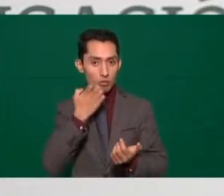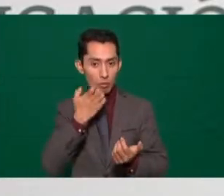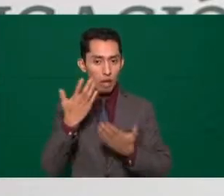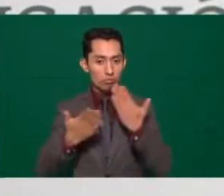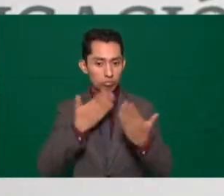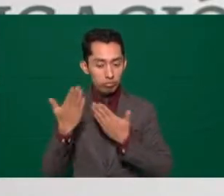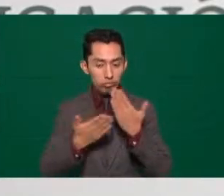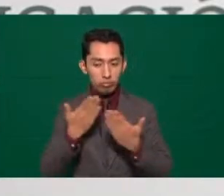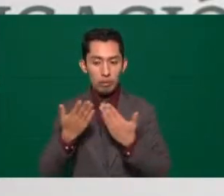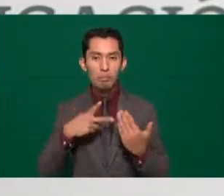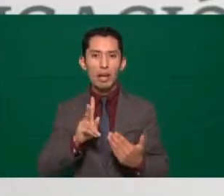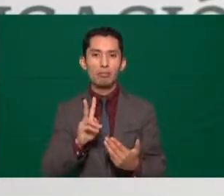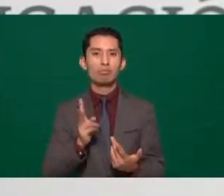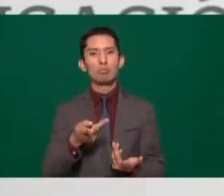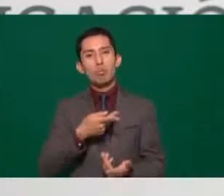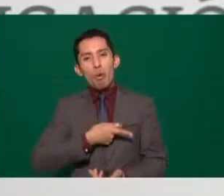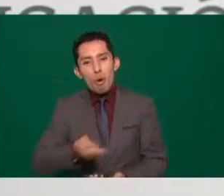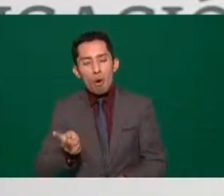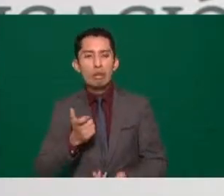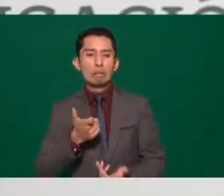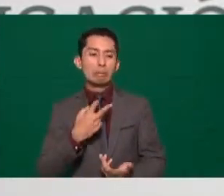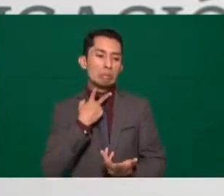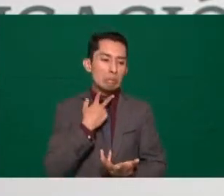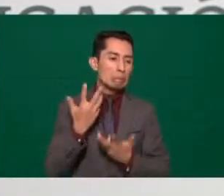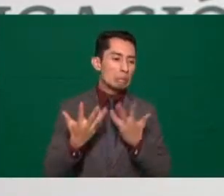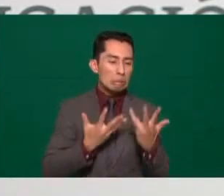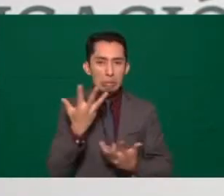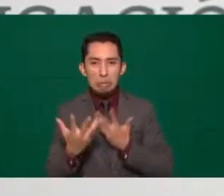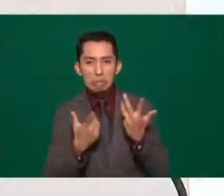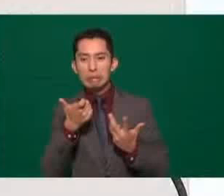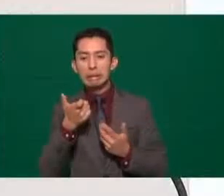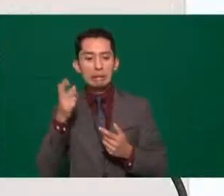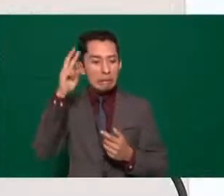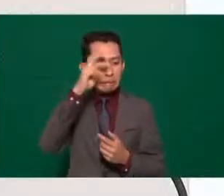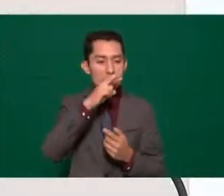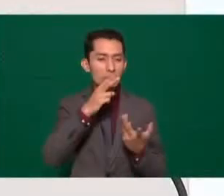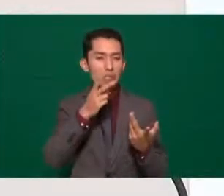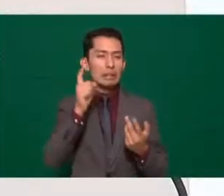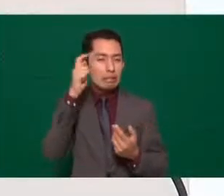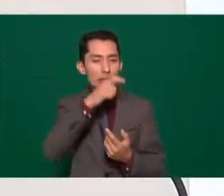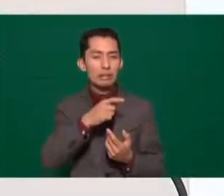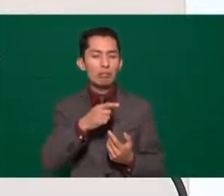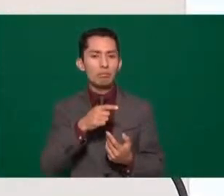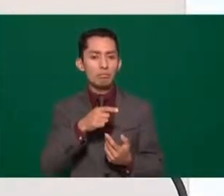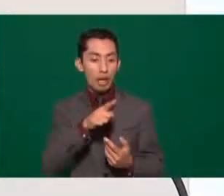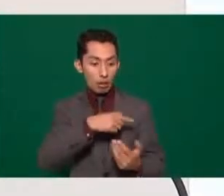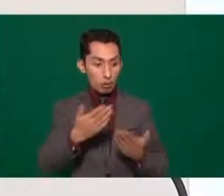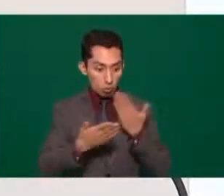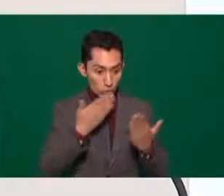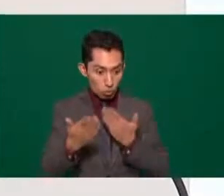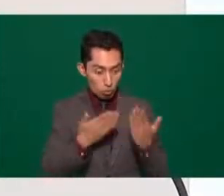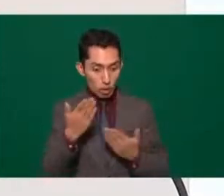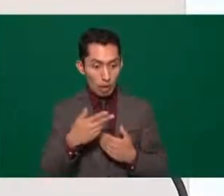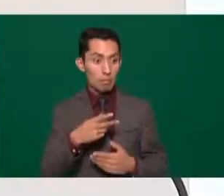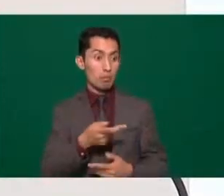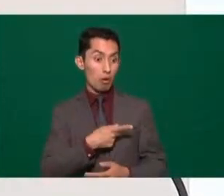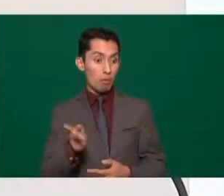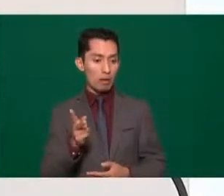de escasos recursos, de familias pobres, todos los que estudian, tengan derecho a recibir una